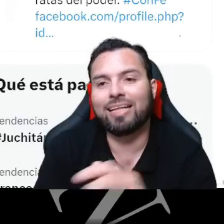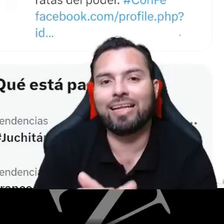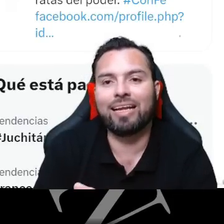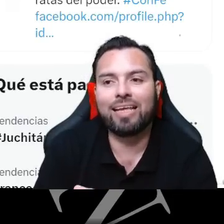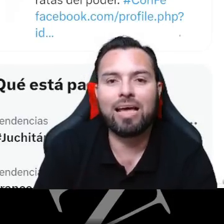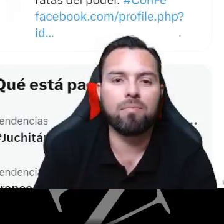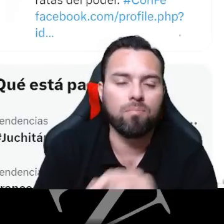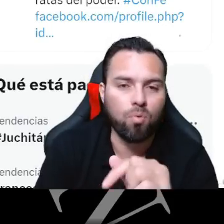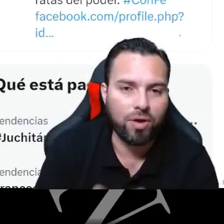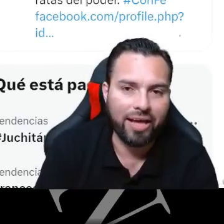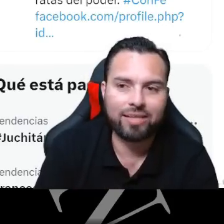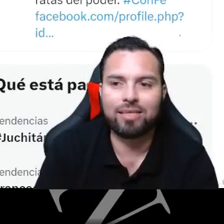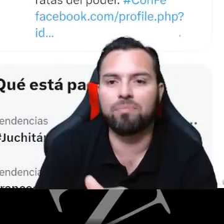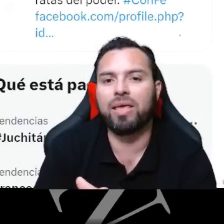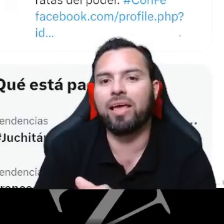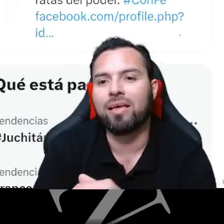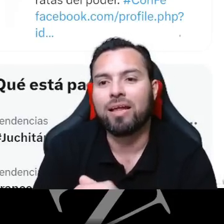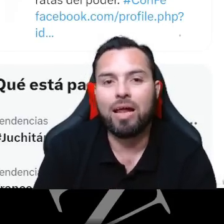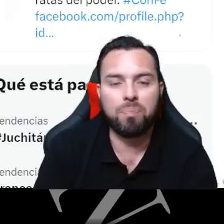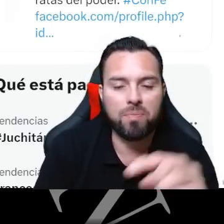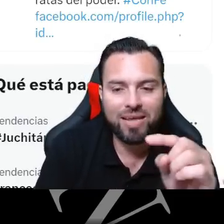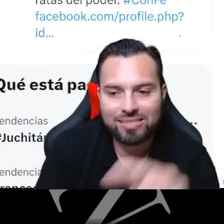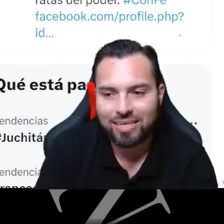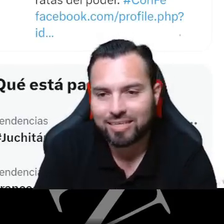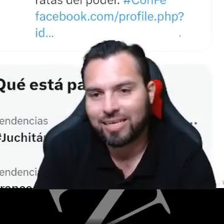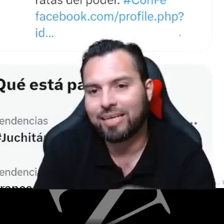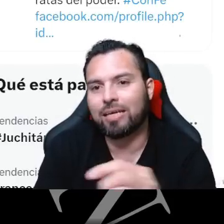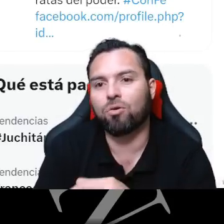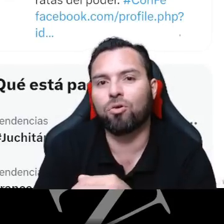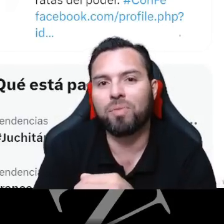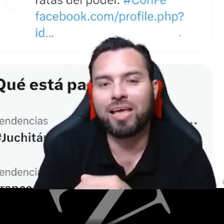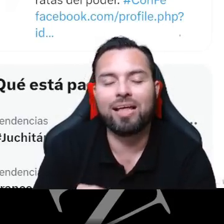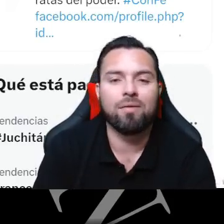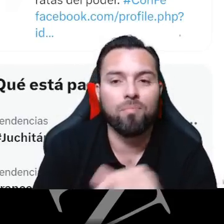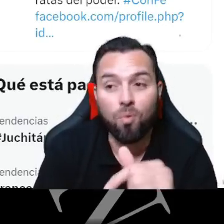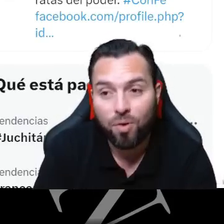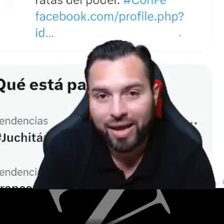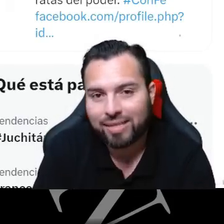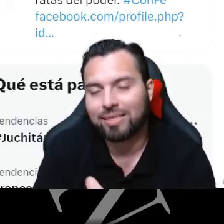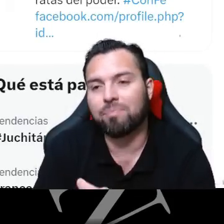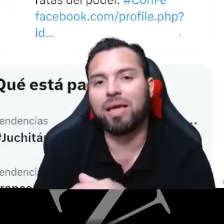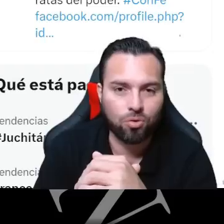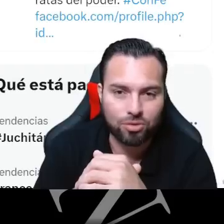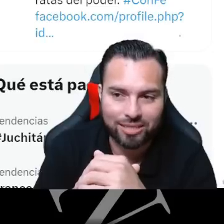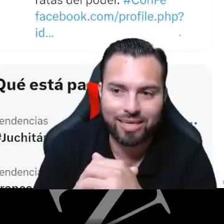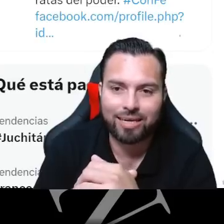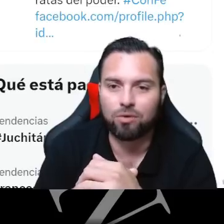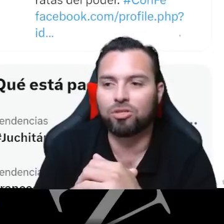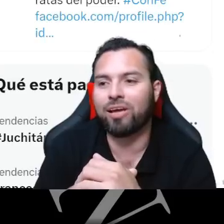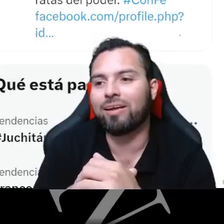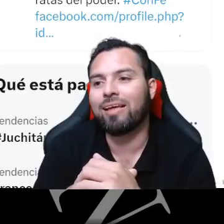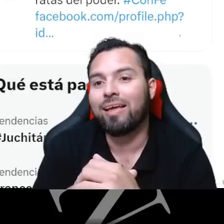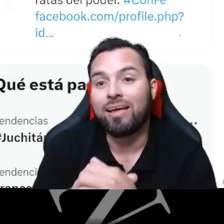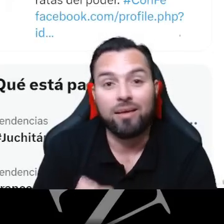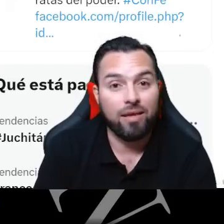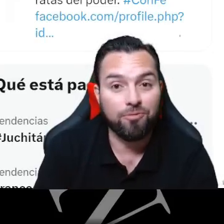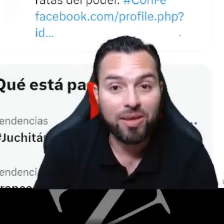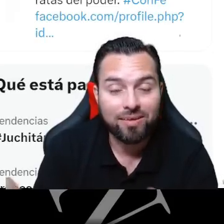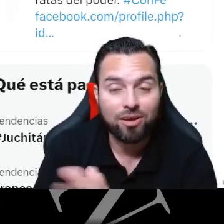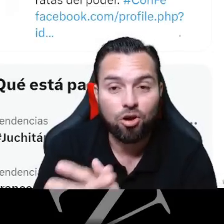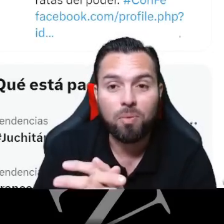secretaria de energía mujer también la primera secretaria de economía mujer también con Tatiana clouthier